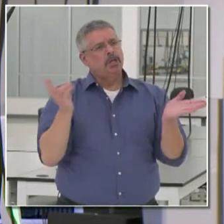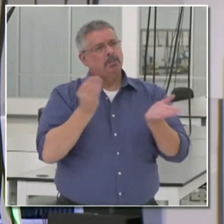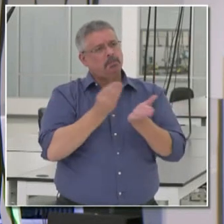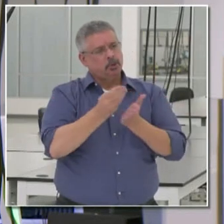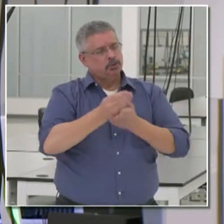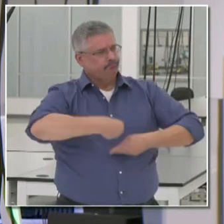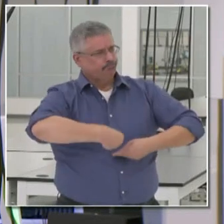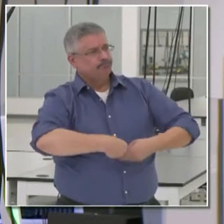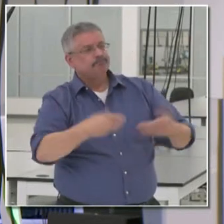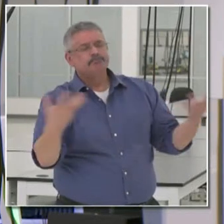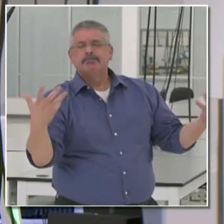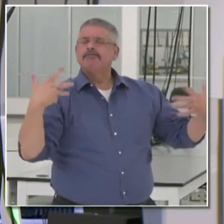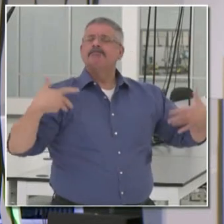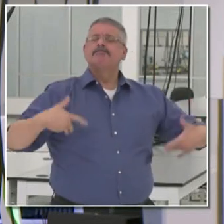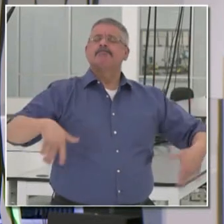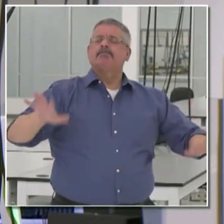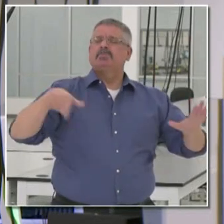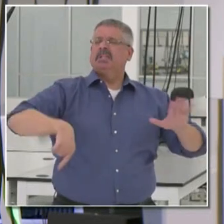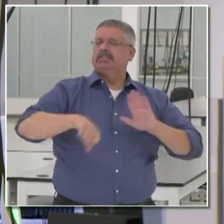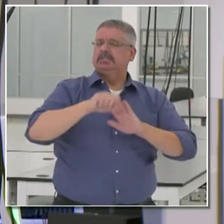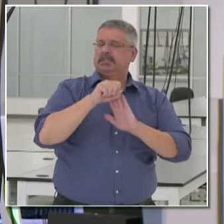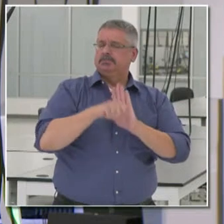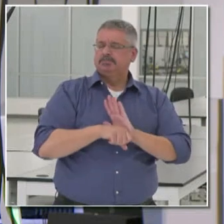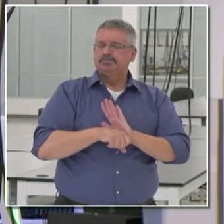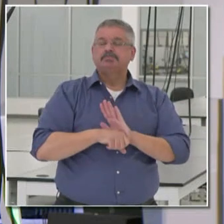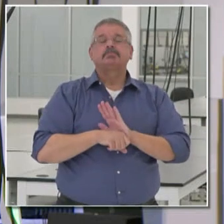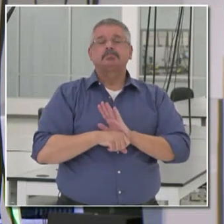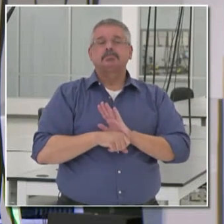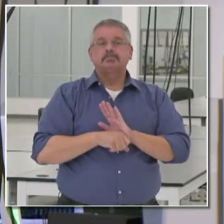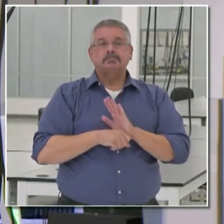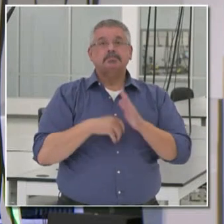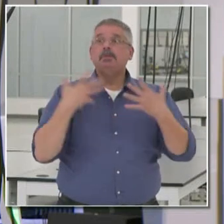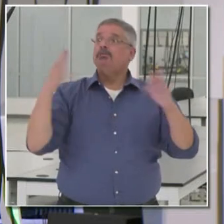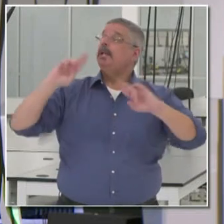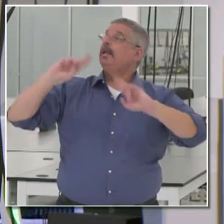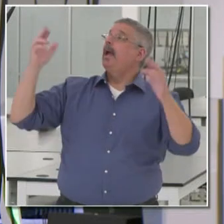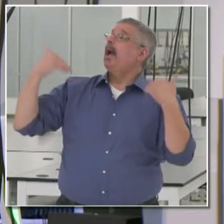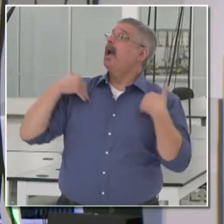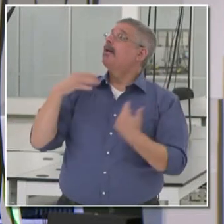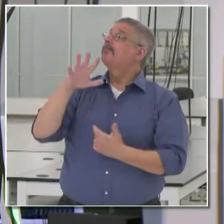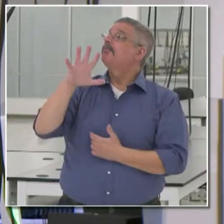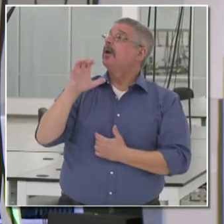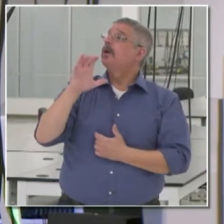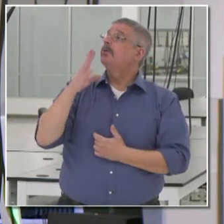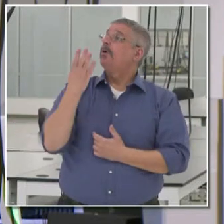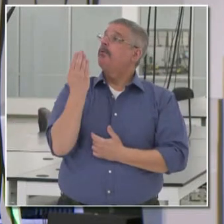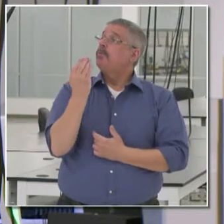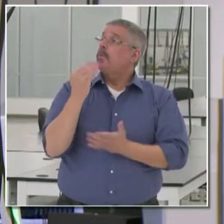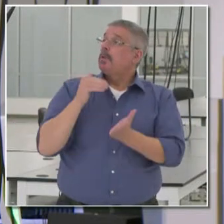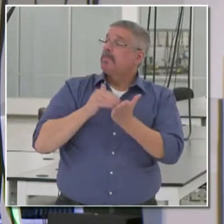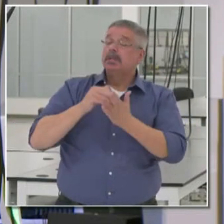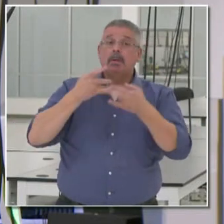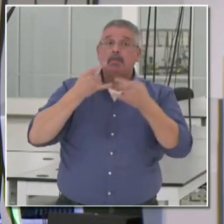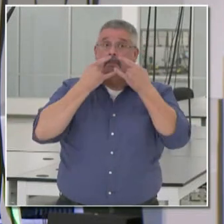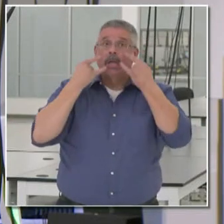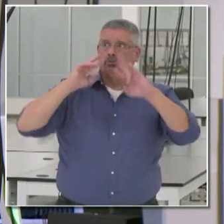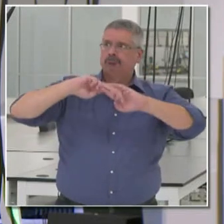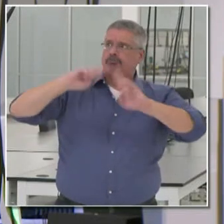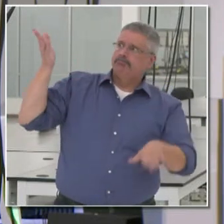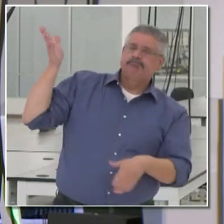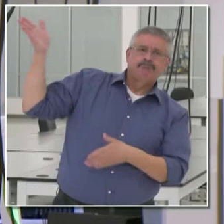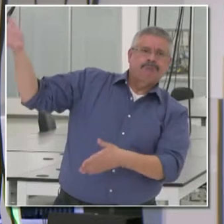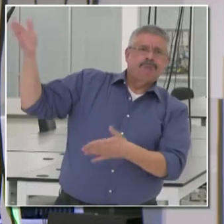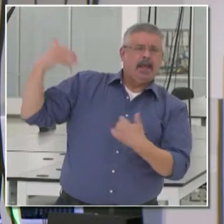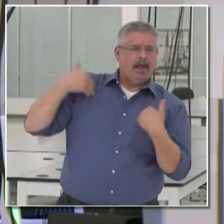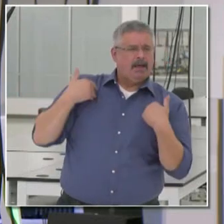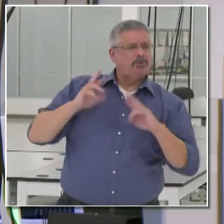de mascarillas que hemos distribuido en el estado y tenemos un inventario de 514 millones